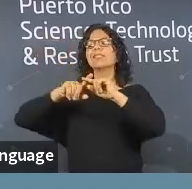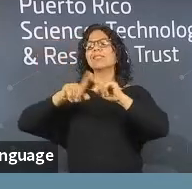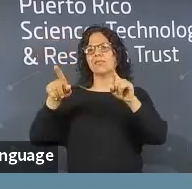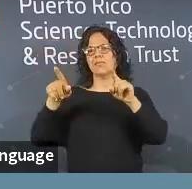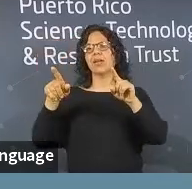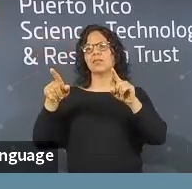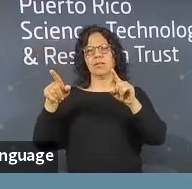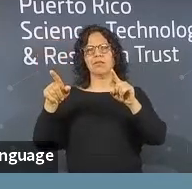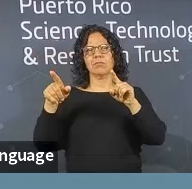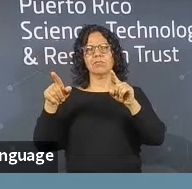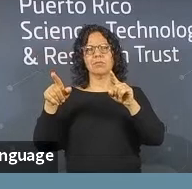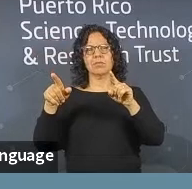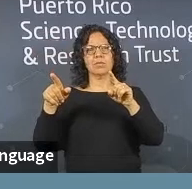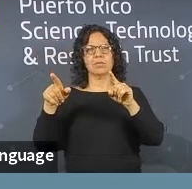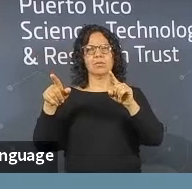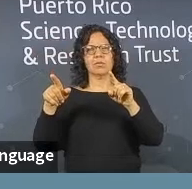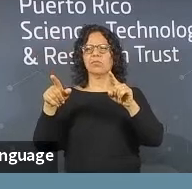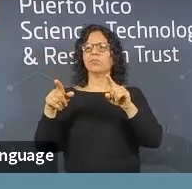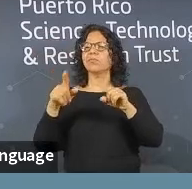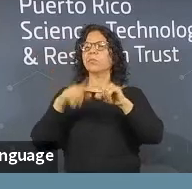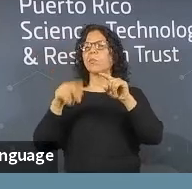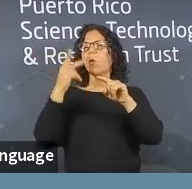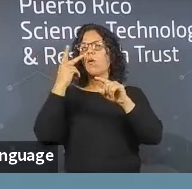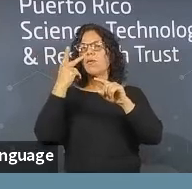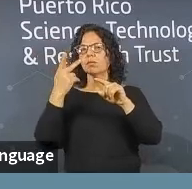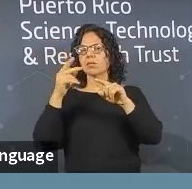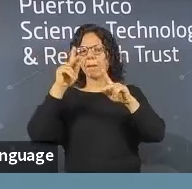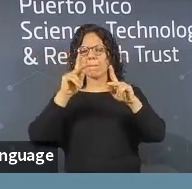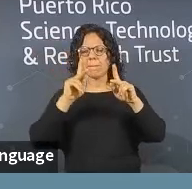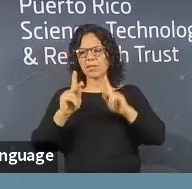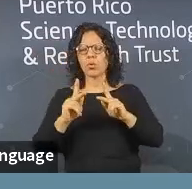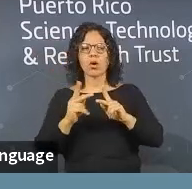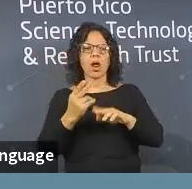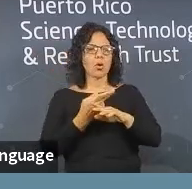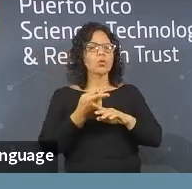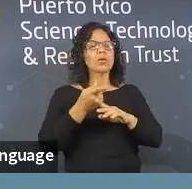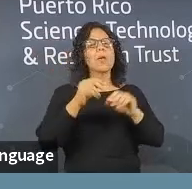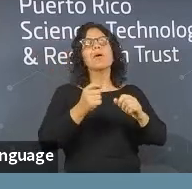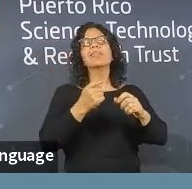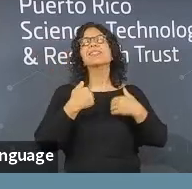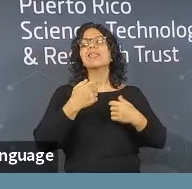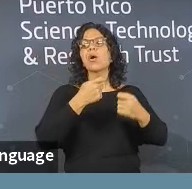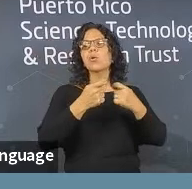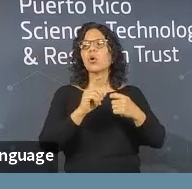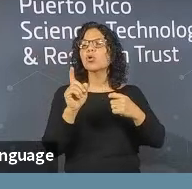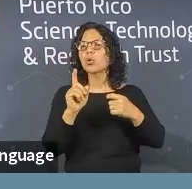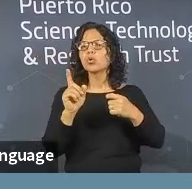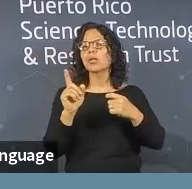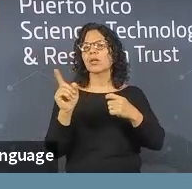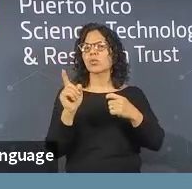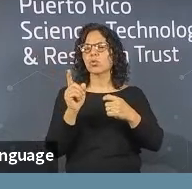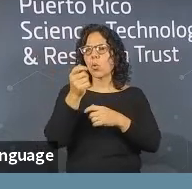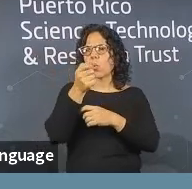es visible y es bien estable, o sea que el usuario va a tener control de dónde se mueve esta nube, hacia dónde va a caer esta